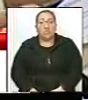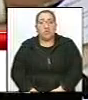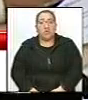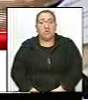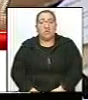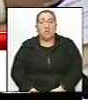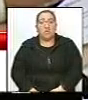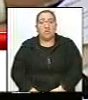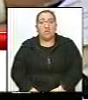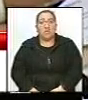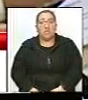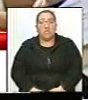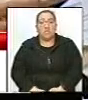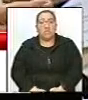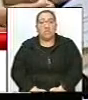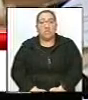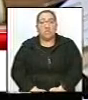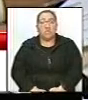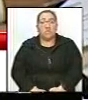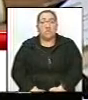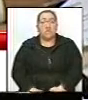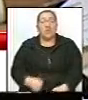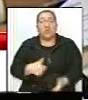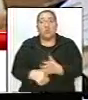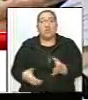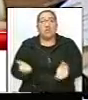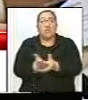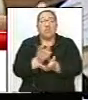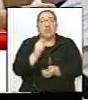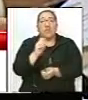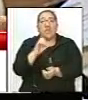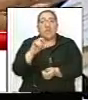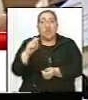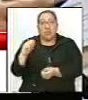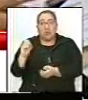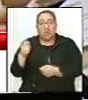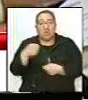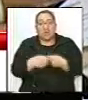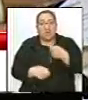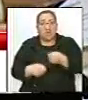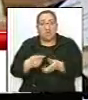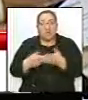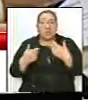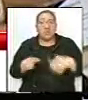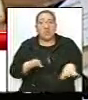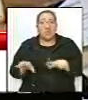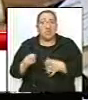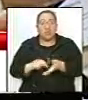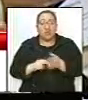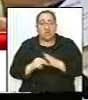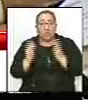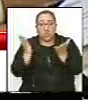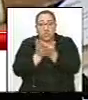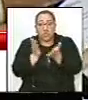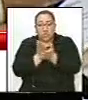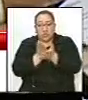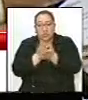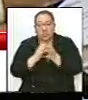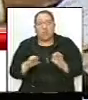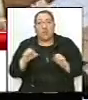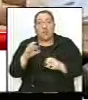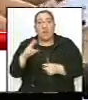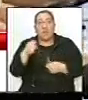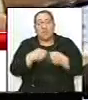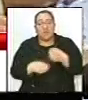significa proyectos de ejecución, expedientes técnicos, inversión que se está haciendo y los estudios de